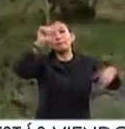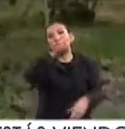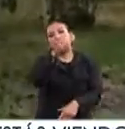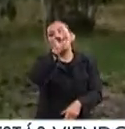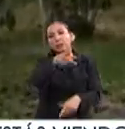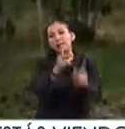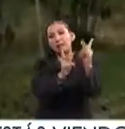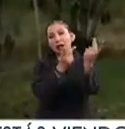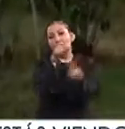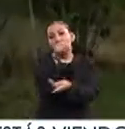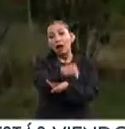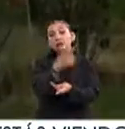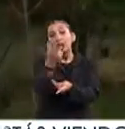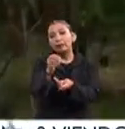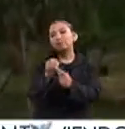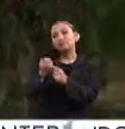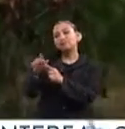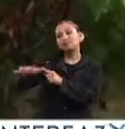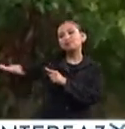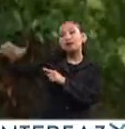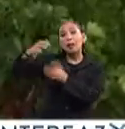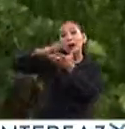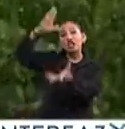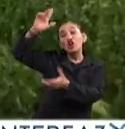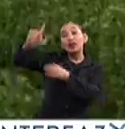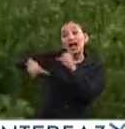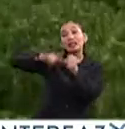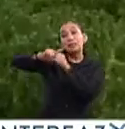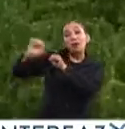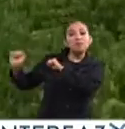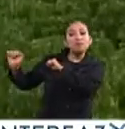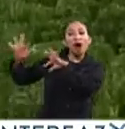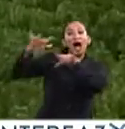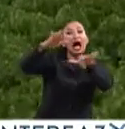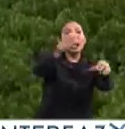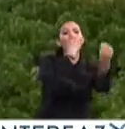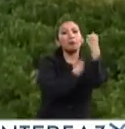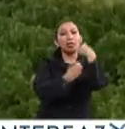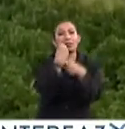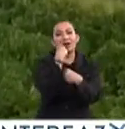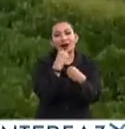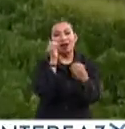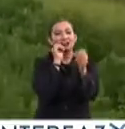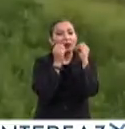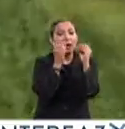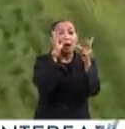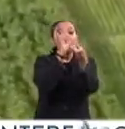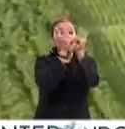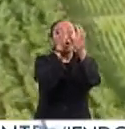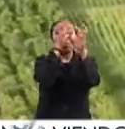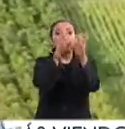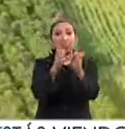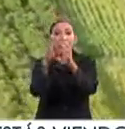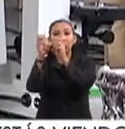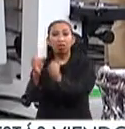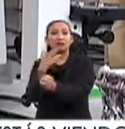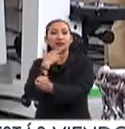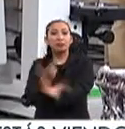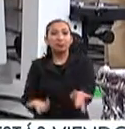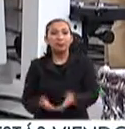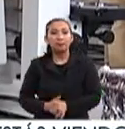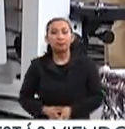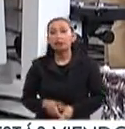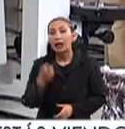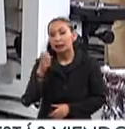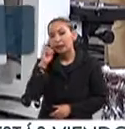una sola planta, propicia a que gran cantidad de insectos se acerquen para alimentarse, dejando así los cultivos inservibles. Ahí van